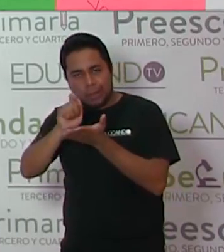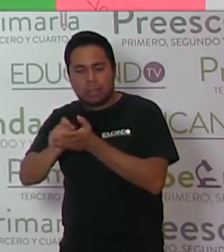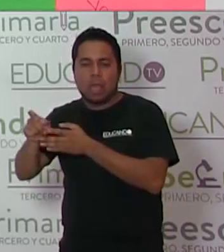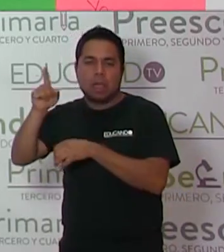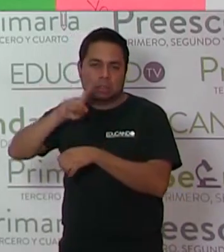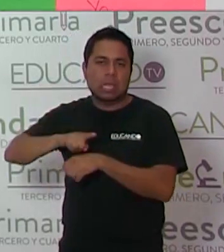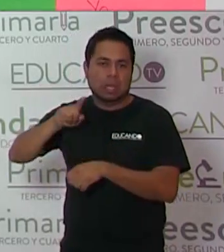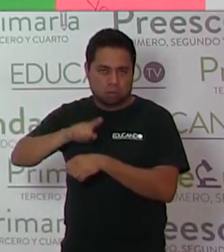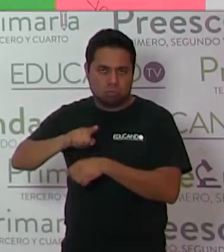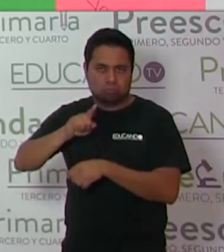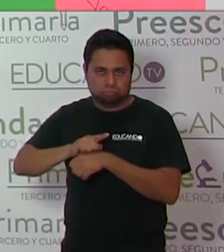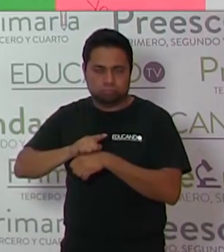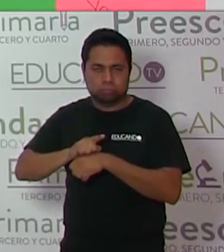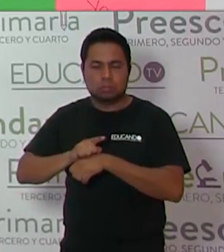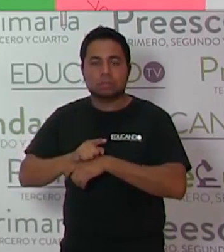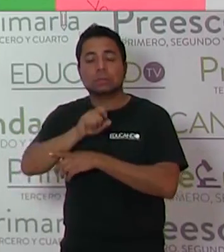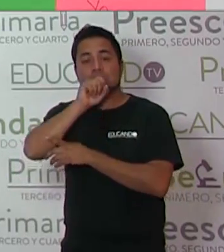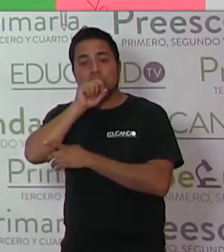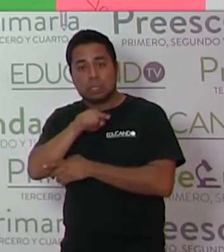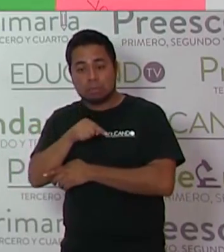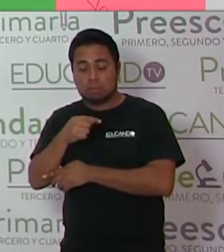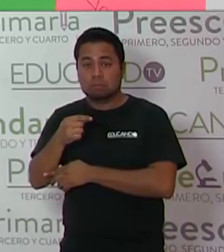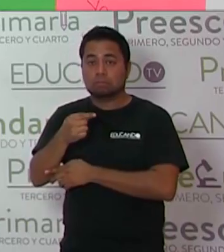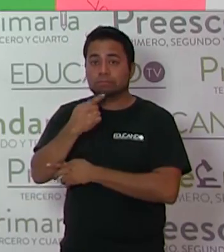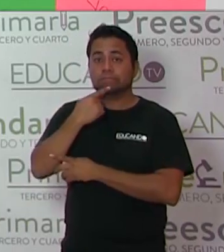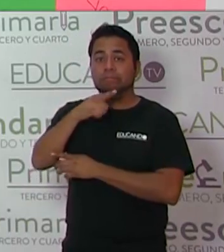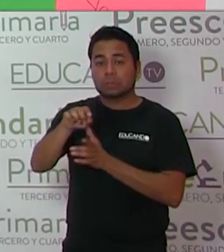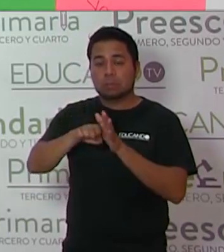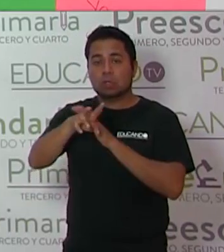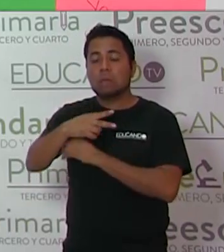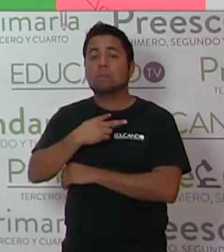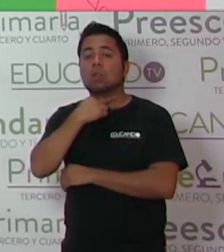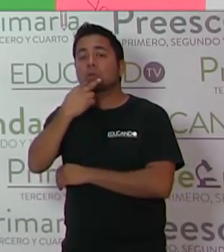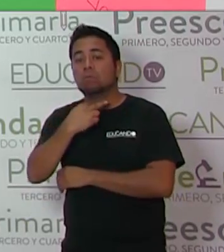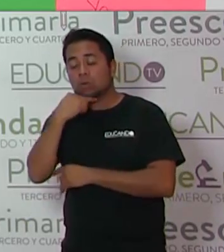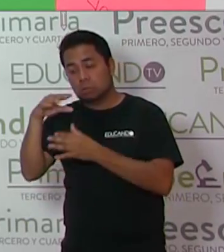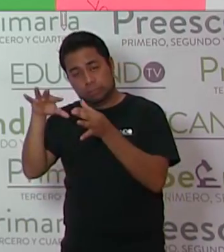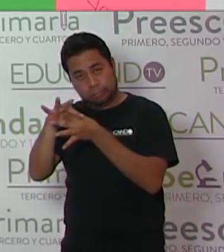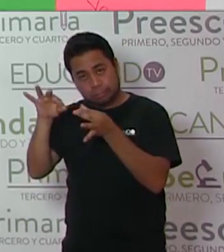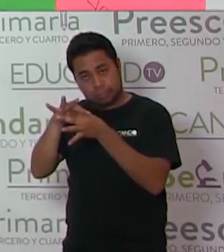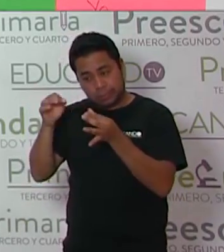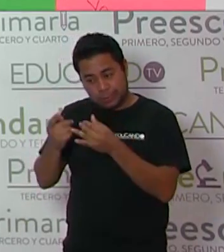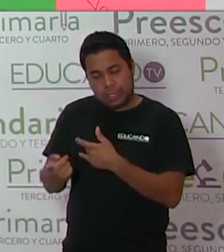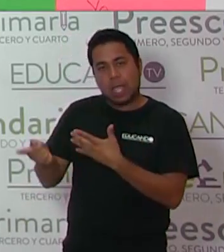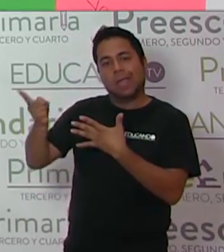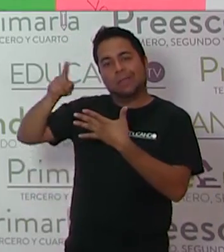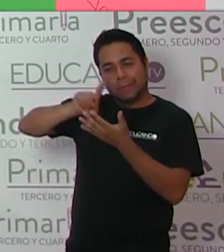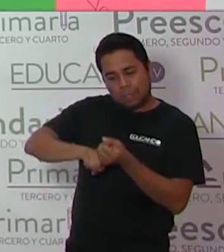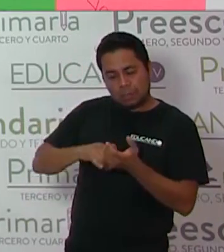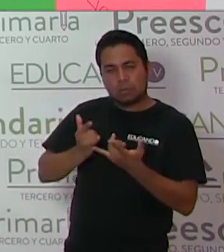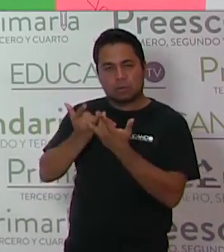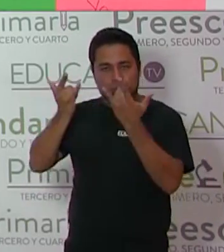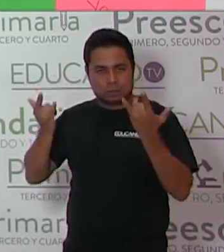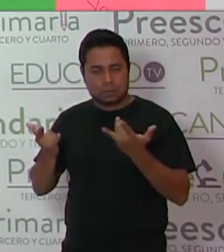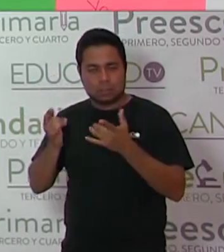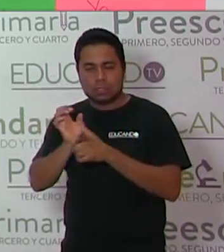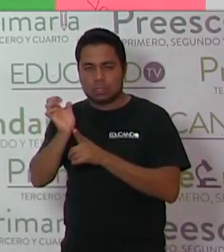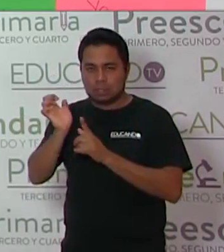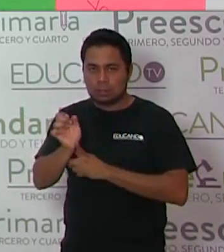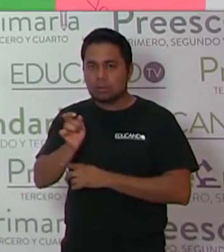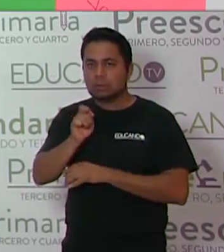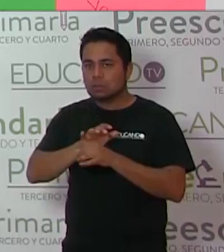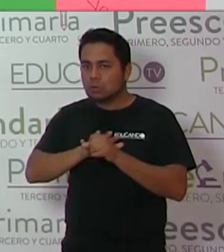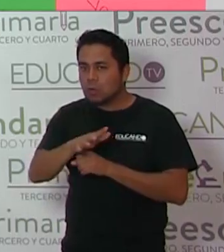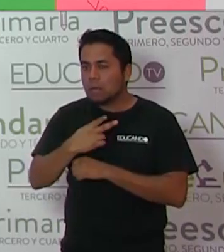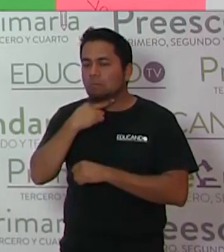de texto es que es un diario. También podemos decir que la voz narrativa está dentro. Entonces